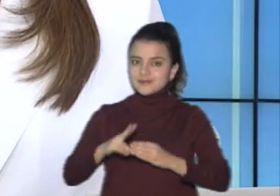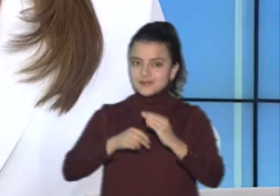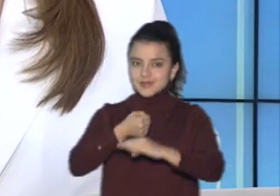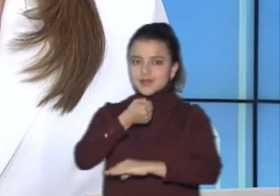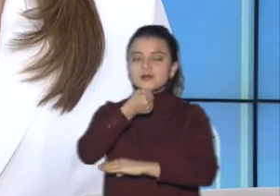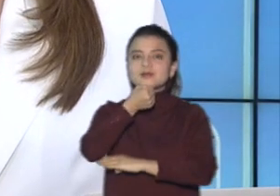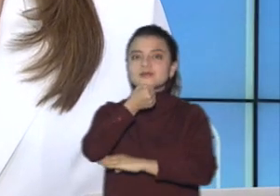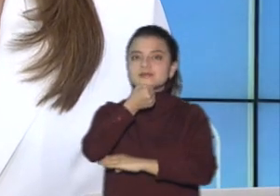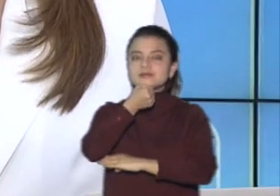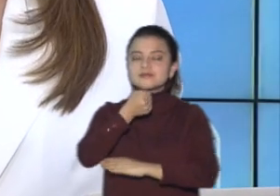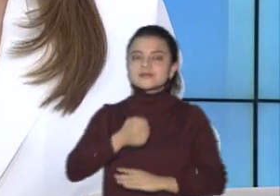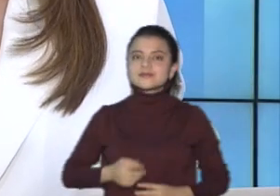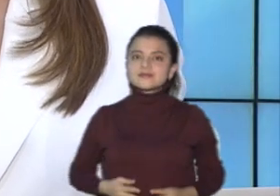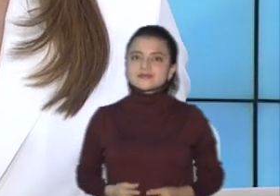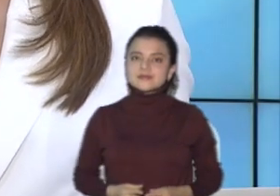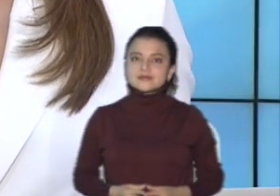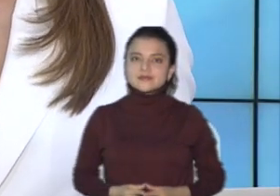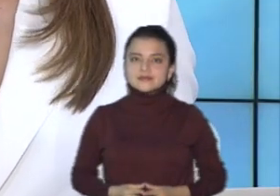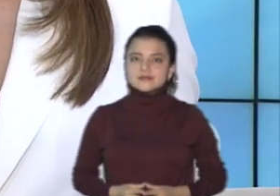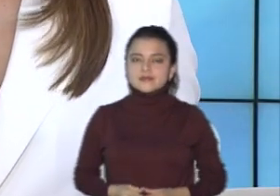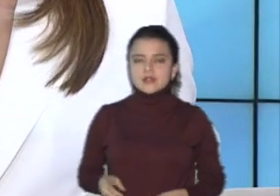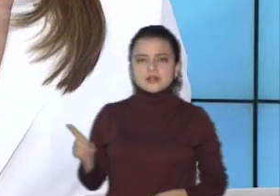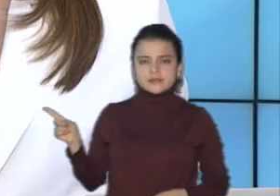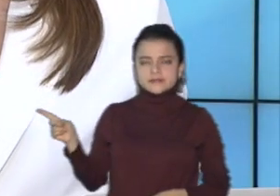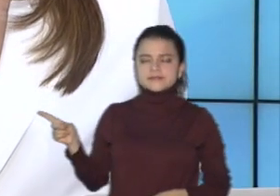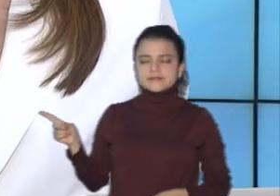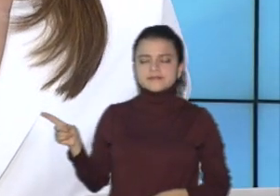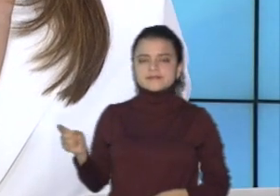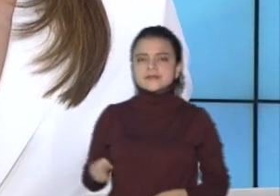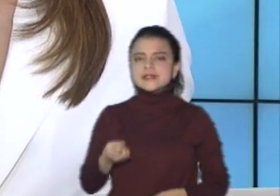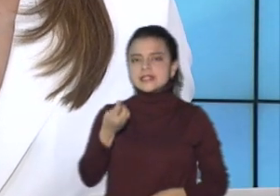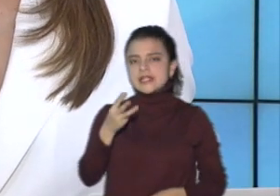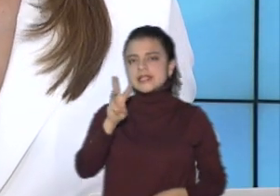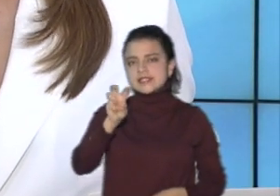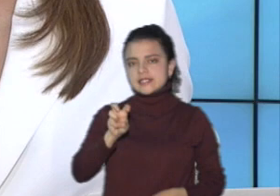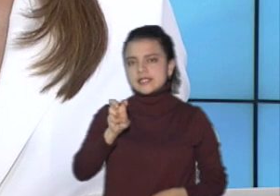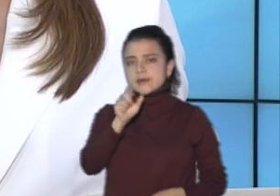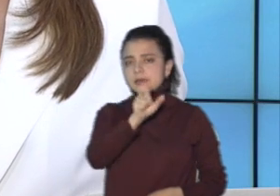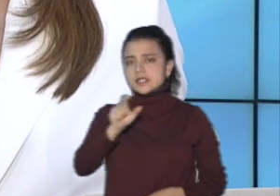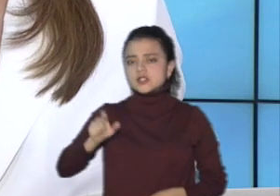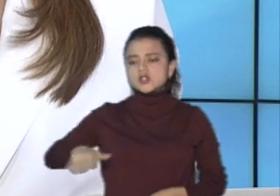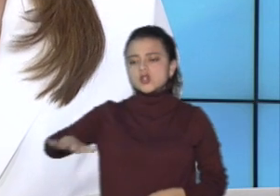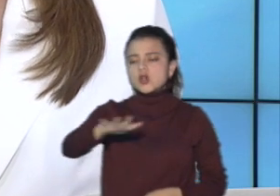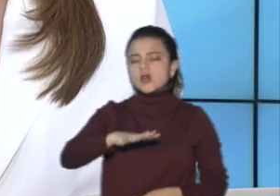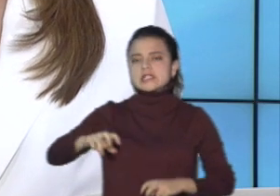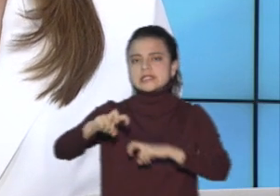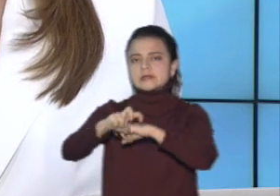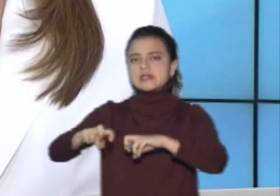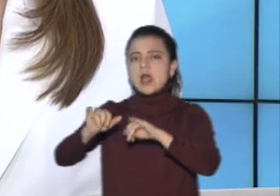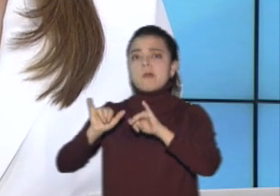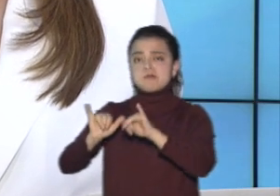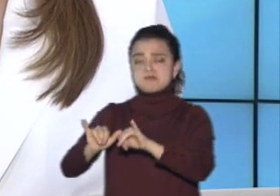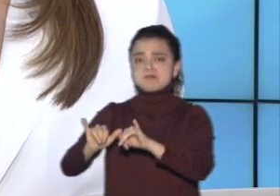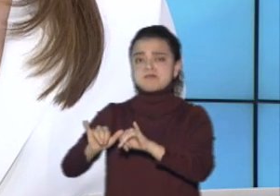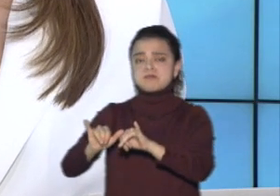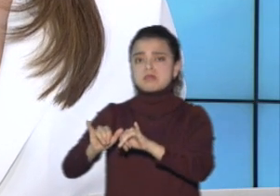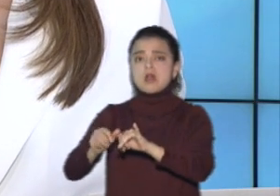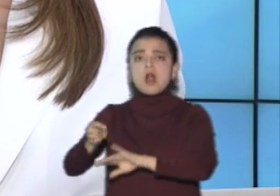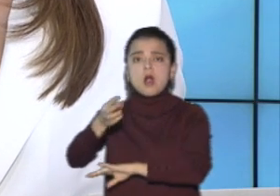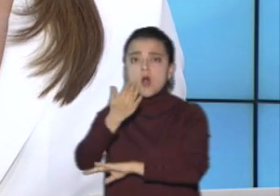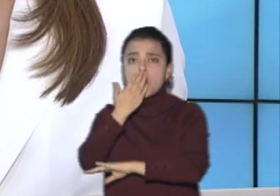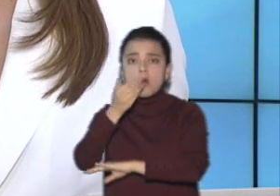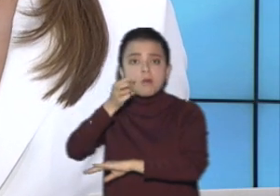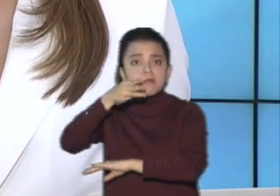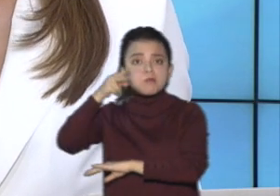Seguimos en Noticentro 1 CMI. En las últimas horas, 37 indígenas radicados en el Parque Nacional fueron trasladados a